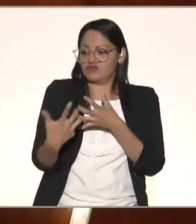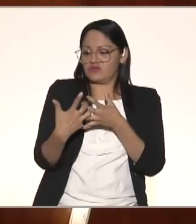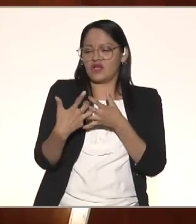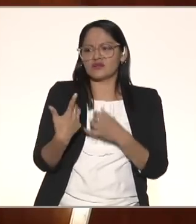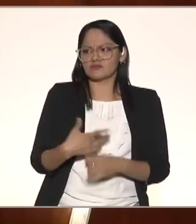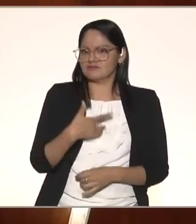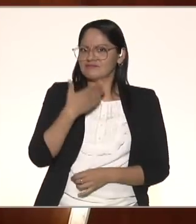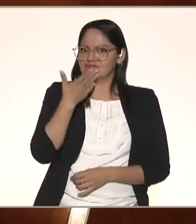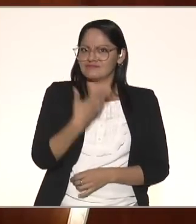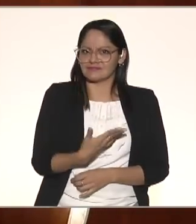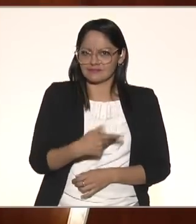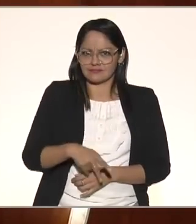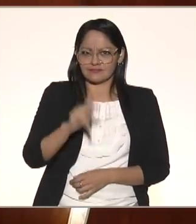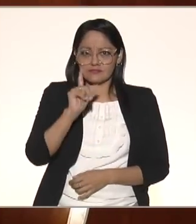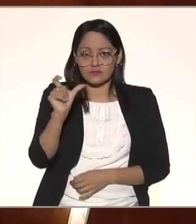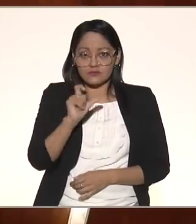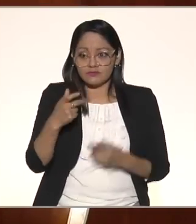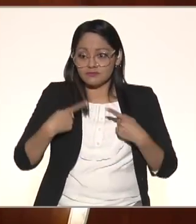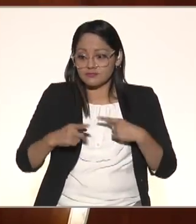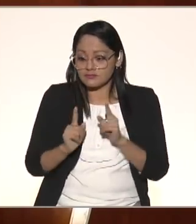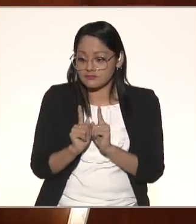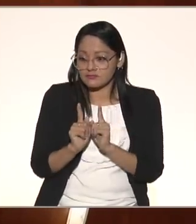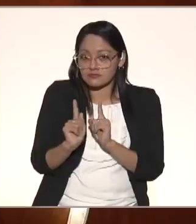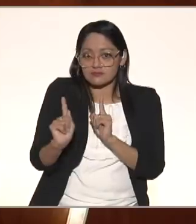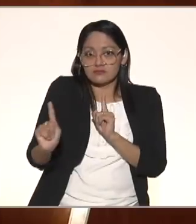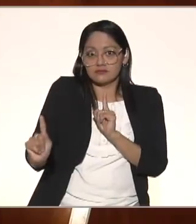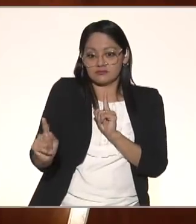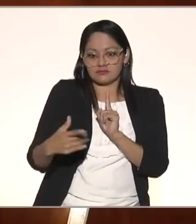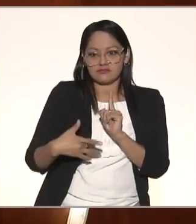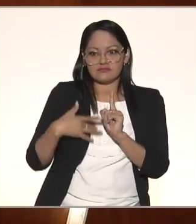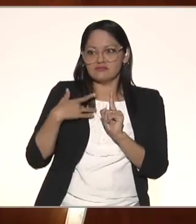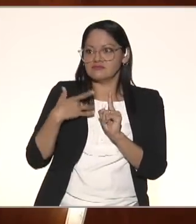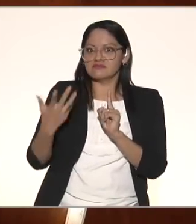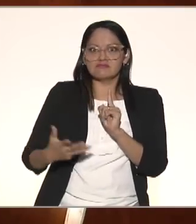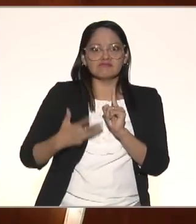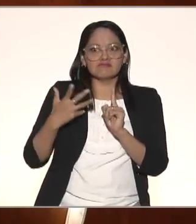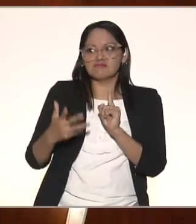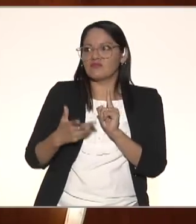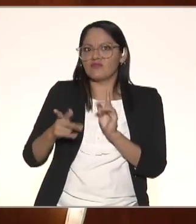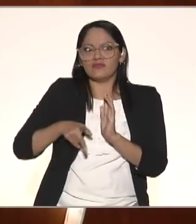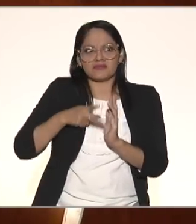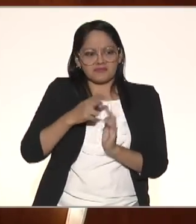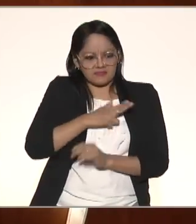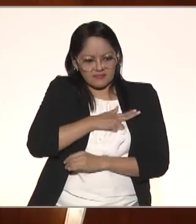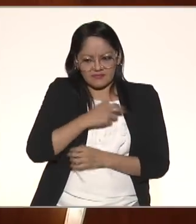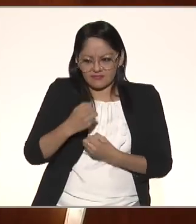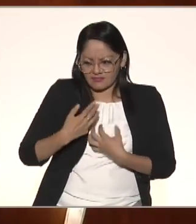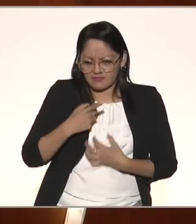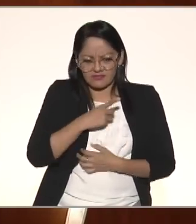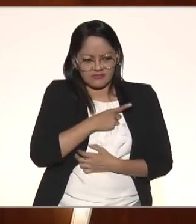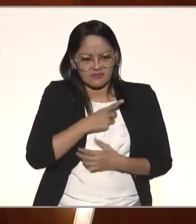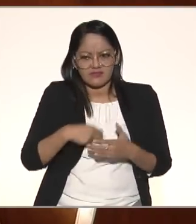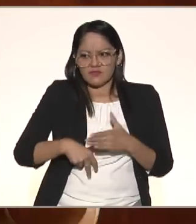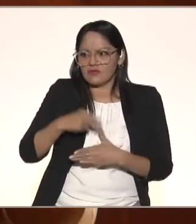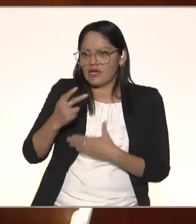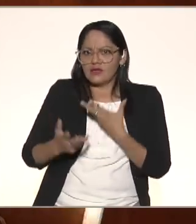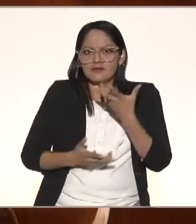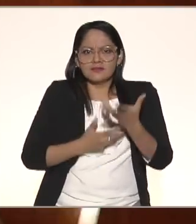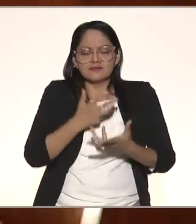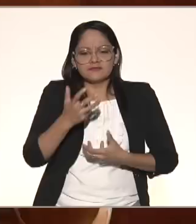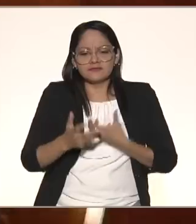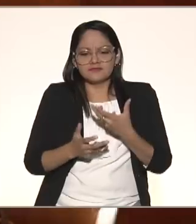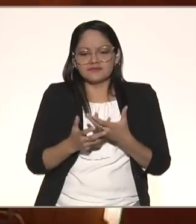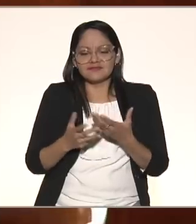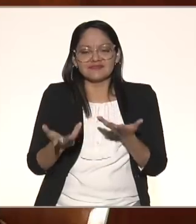bien. Pero cuando se empieza a alejar, se me vuelve a destapar mi huella de abandono, empiezo a sufrir y digo, no, ya iba a decir una